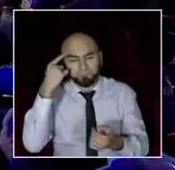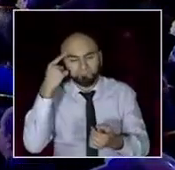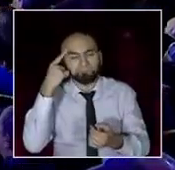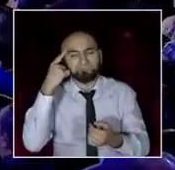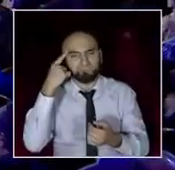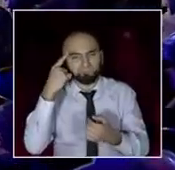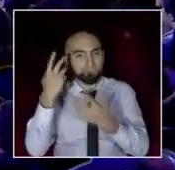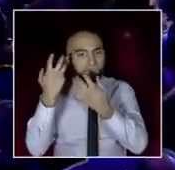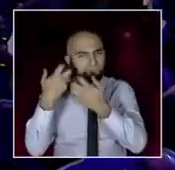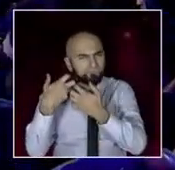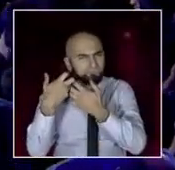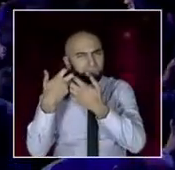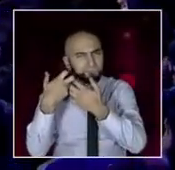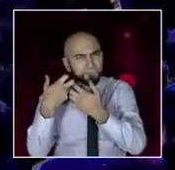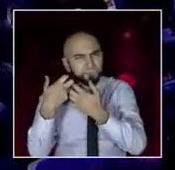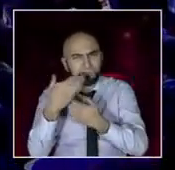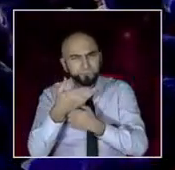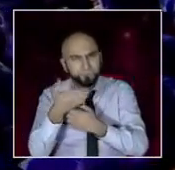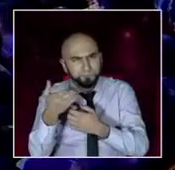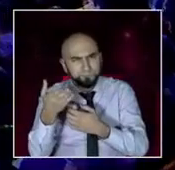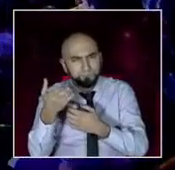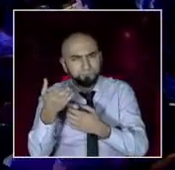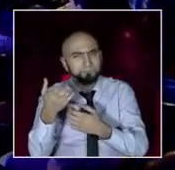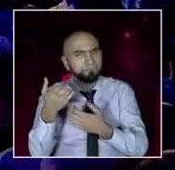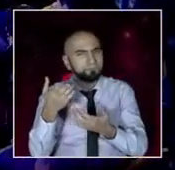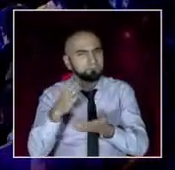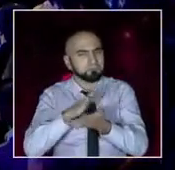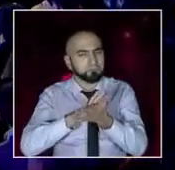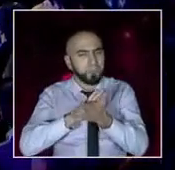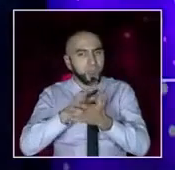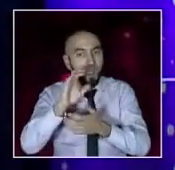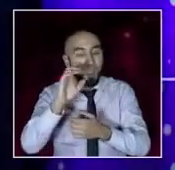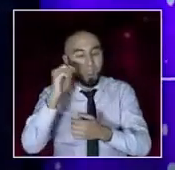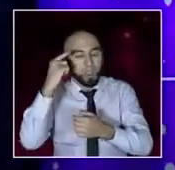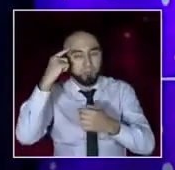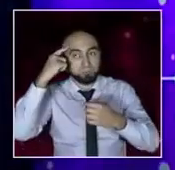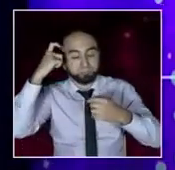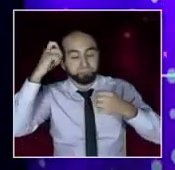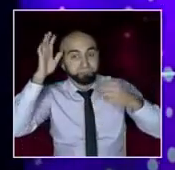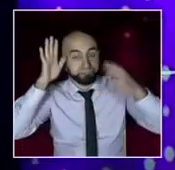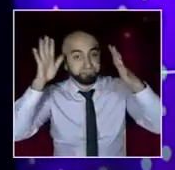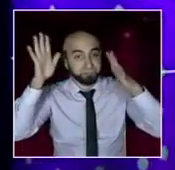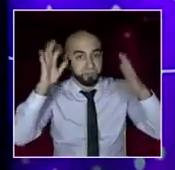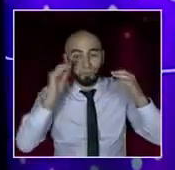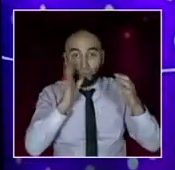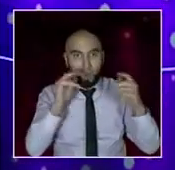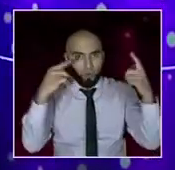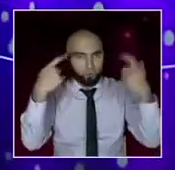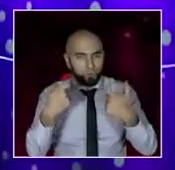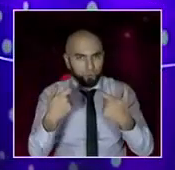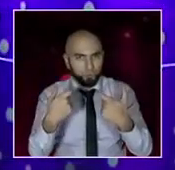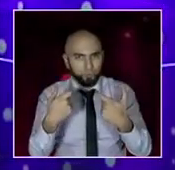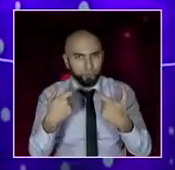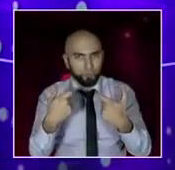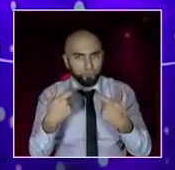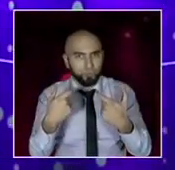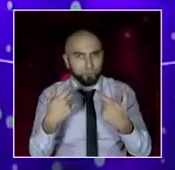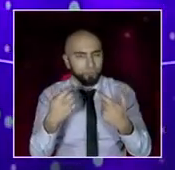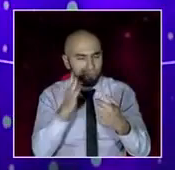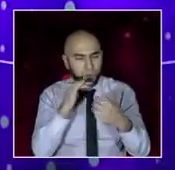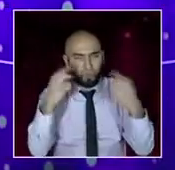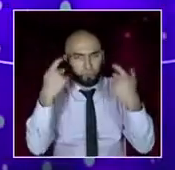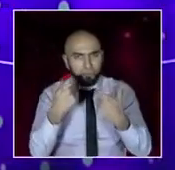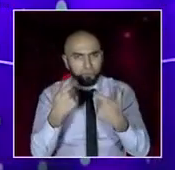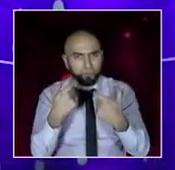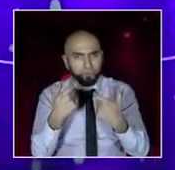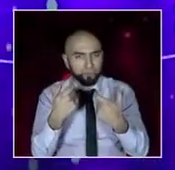momento. Si alucinaciones son como una percepción no controlada o alucinación no